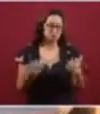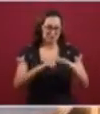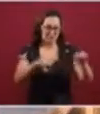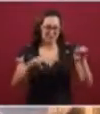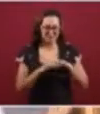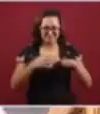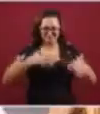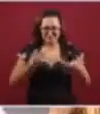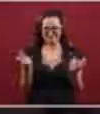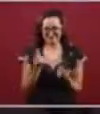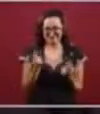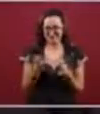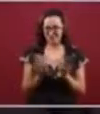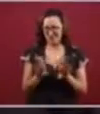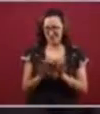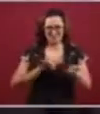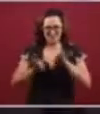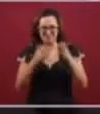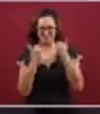equipo, si no, ¿cómo vamos a trabajar?